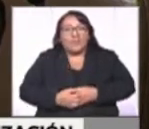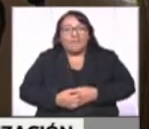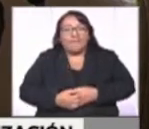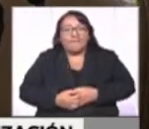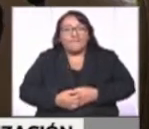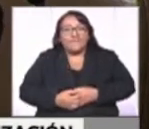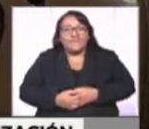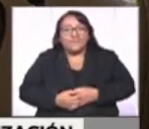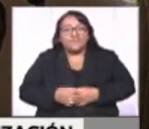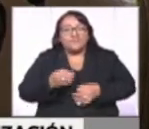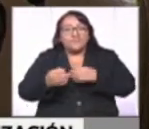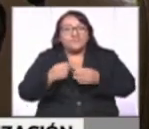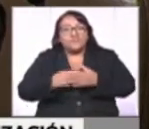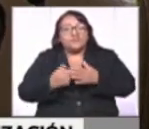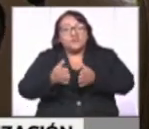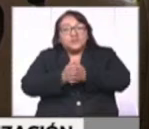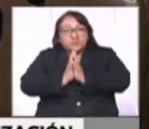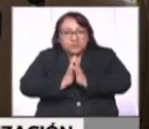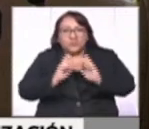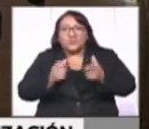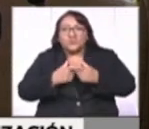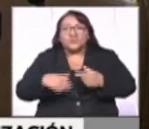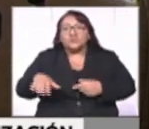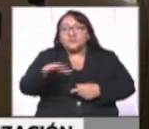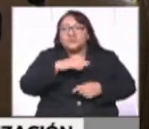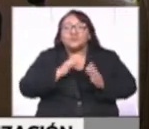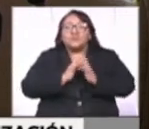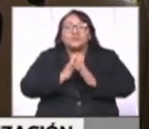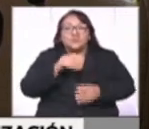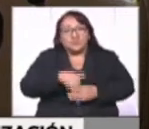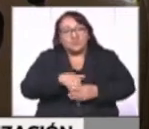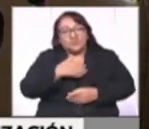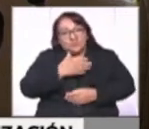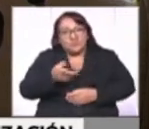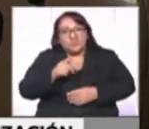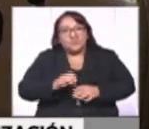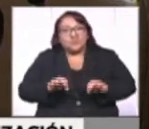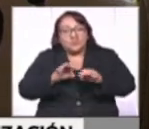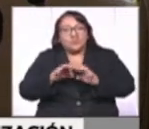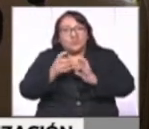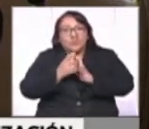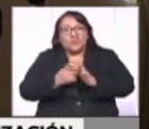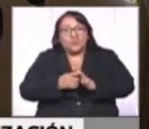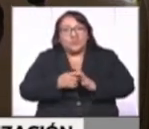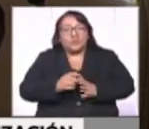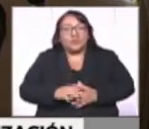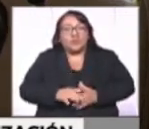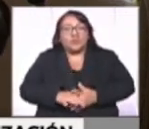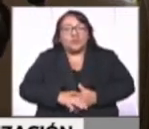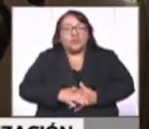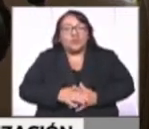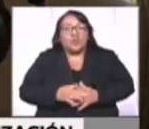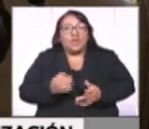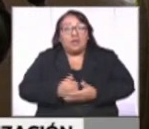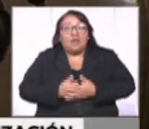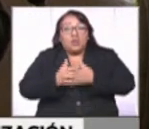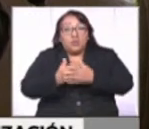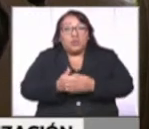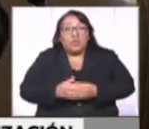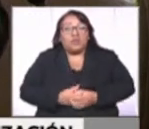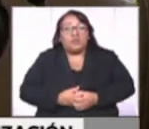lo expuesto solicito a la representación nacional el voto a favor del dictamen que va a impactar